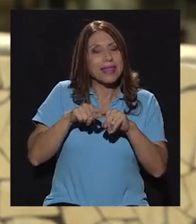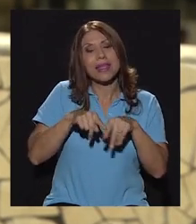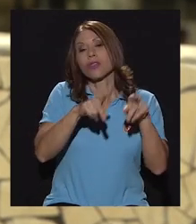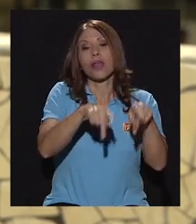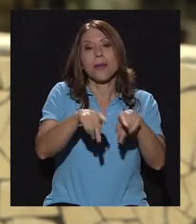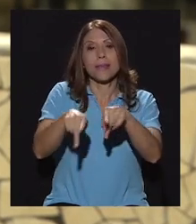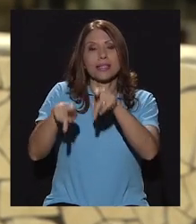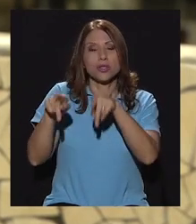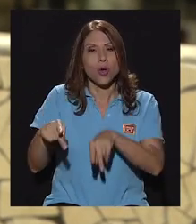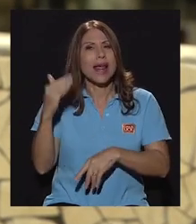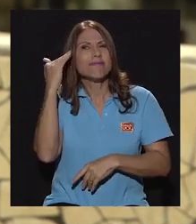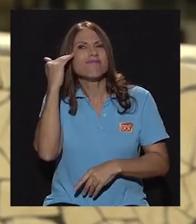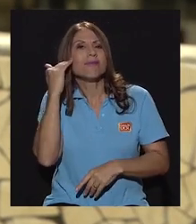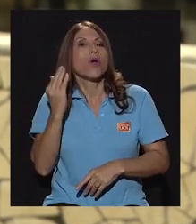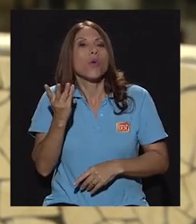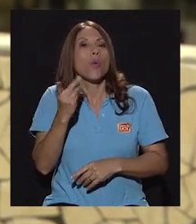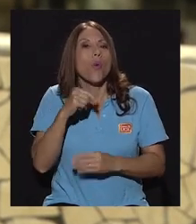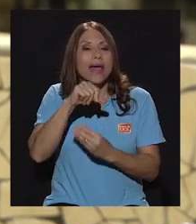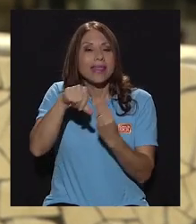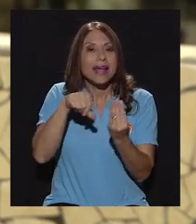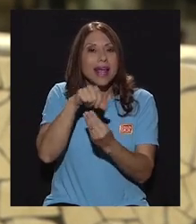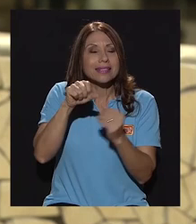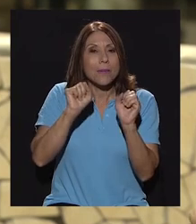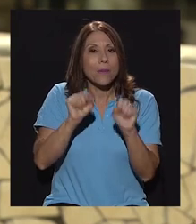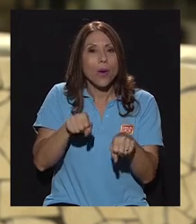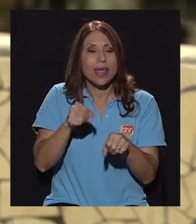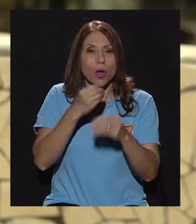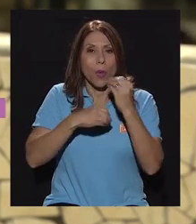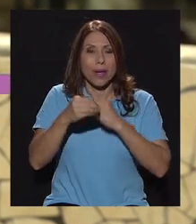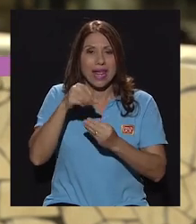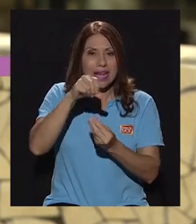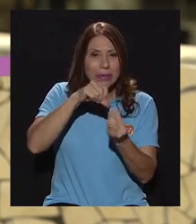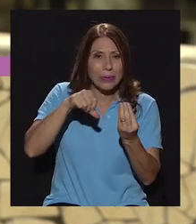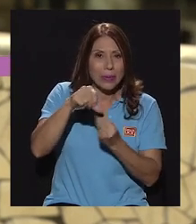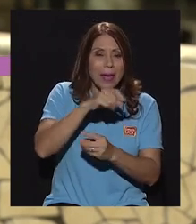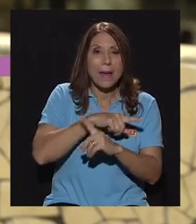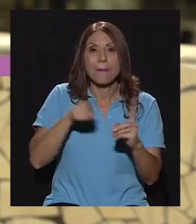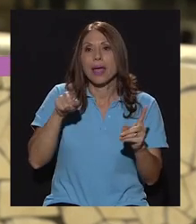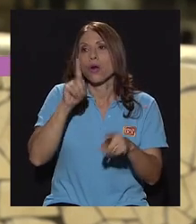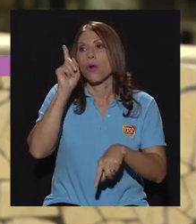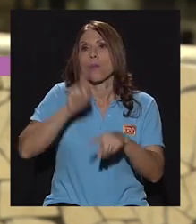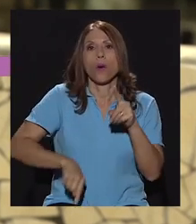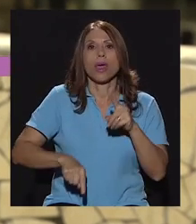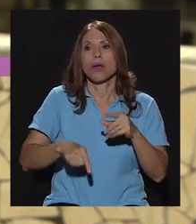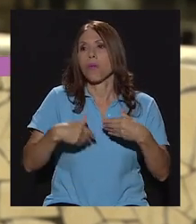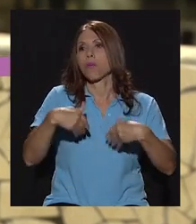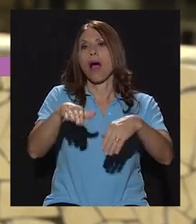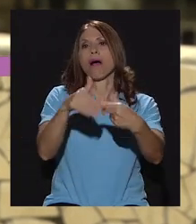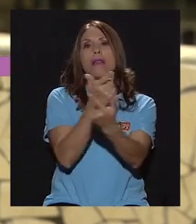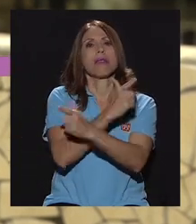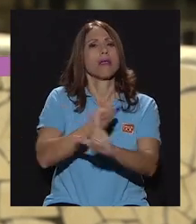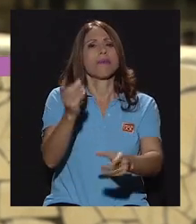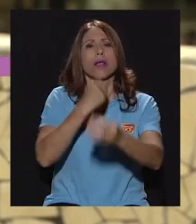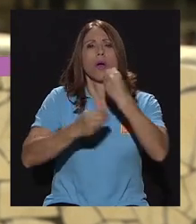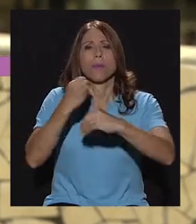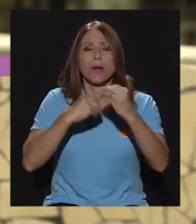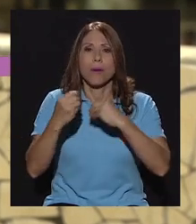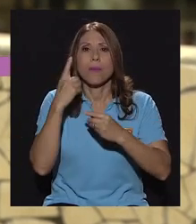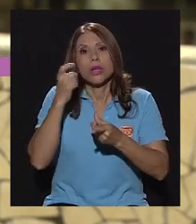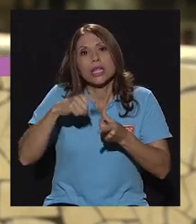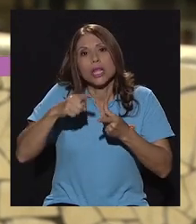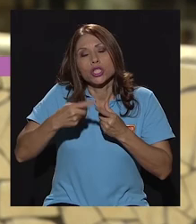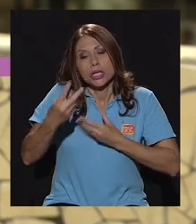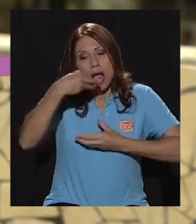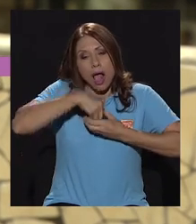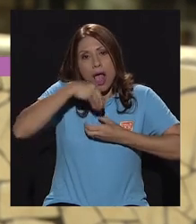dependiendo de la persona, cuánta grasa puede comer. Pero no puede ser a libre demanda, porque aumenta la